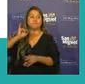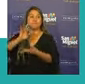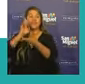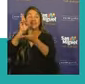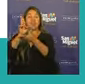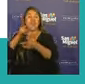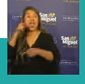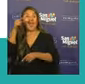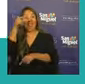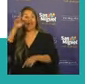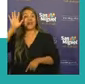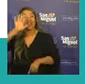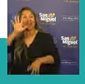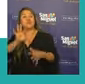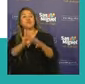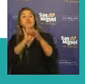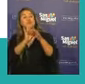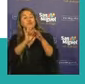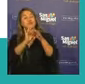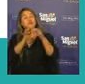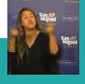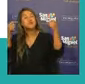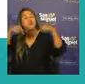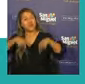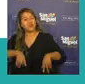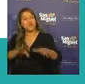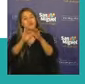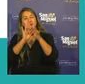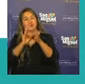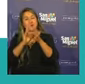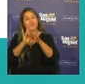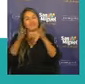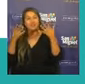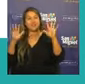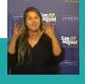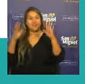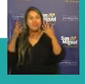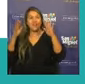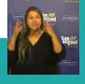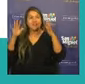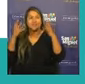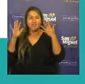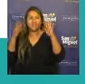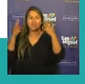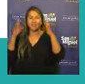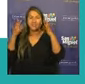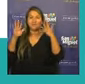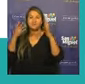Allá están, muchas, muchas gracias, un aplauso para la Cruz Roja también.